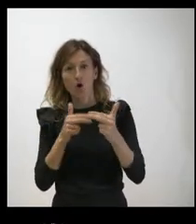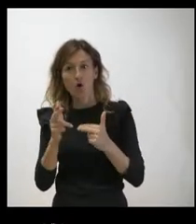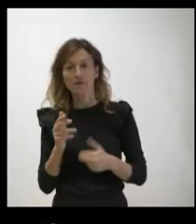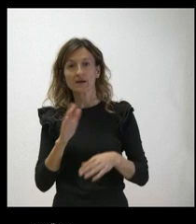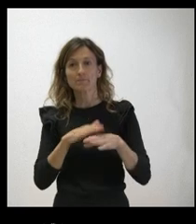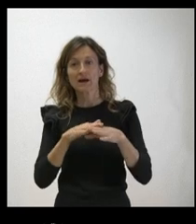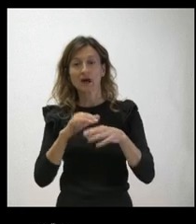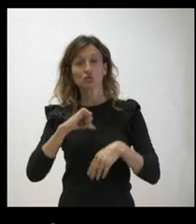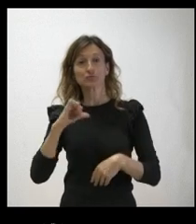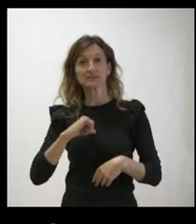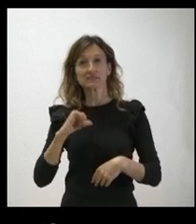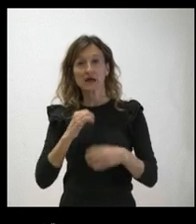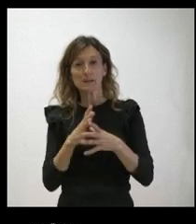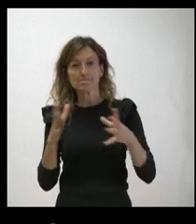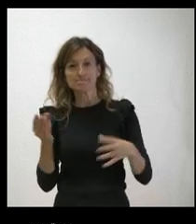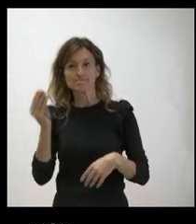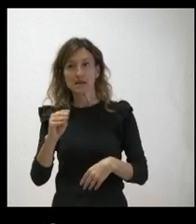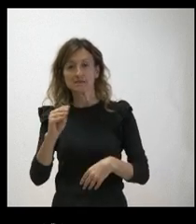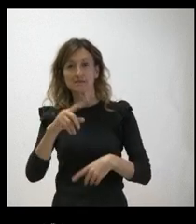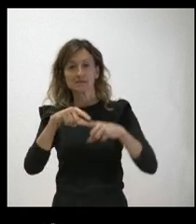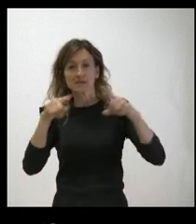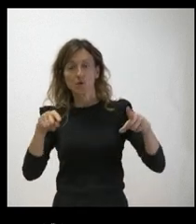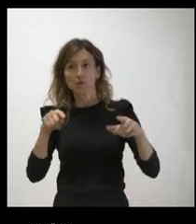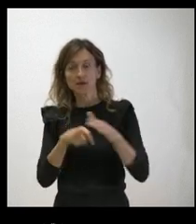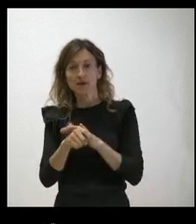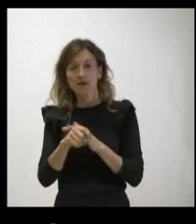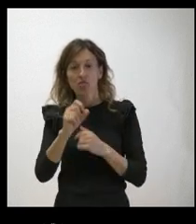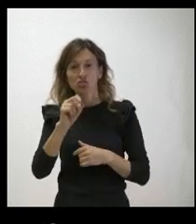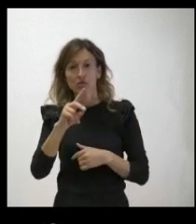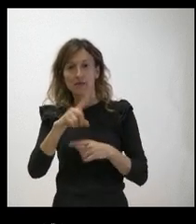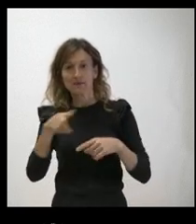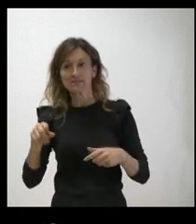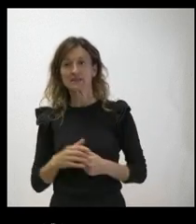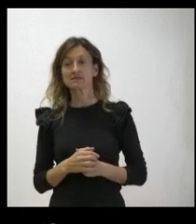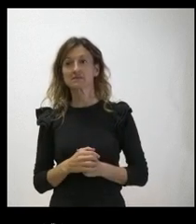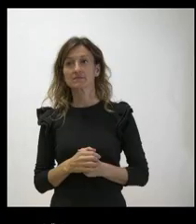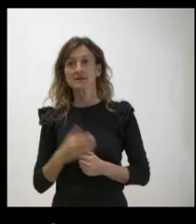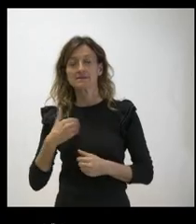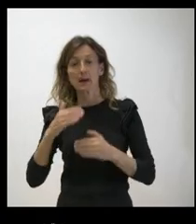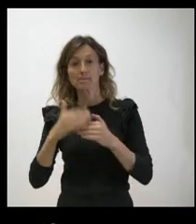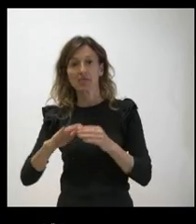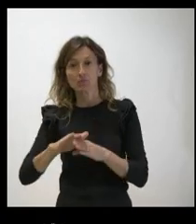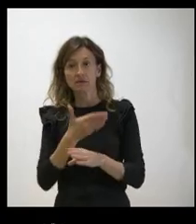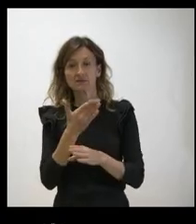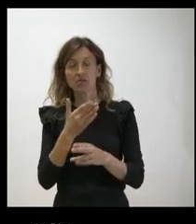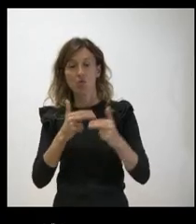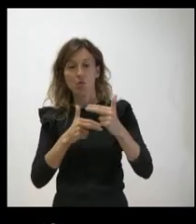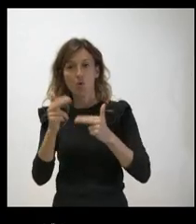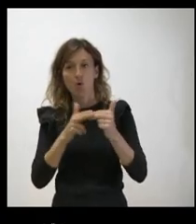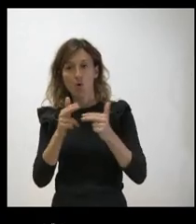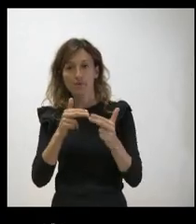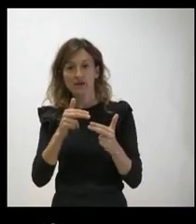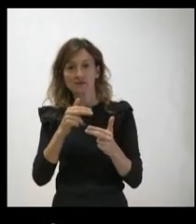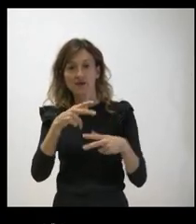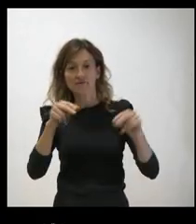ampliar el hospital de Segovia con una ejecución de 12 meses al cumplirse ese plazo las obras aún no están